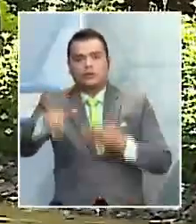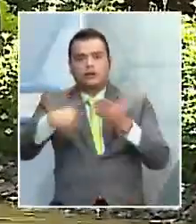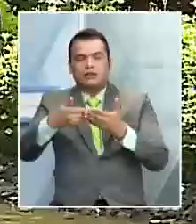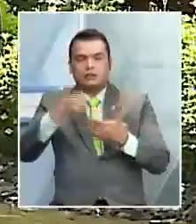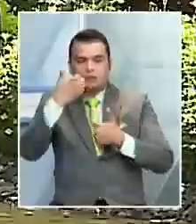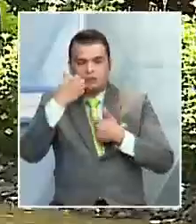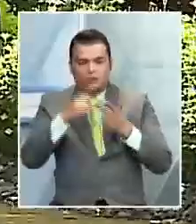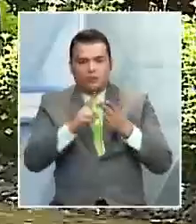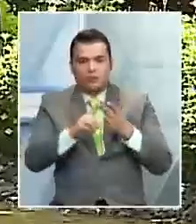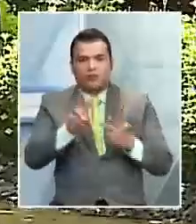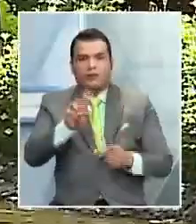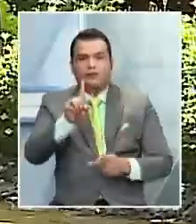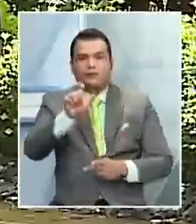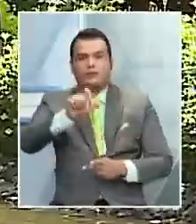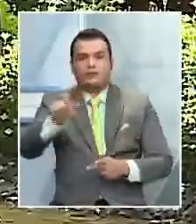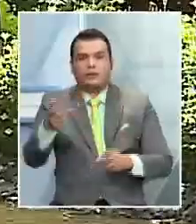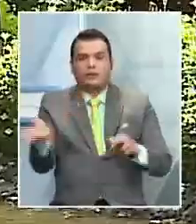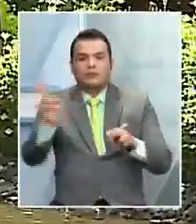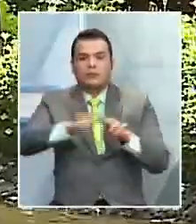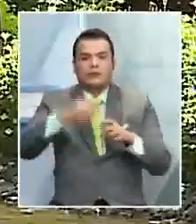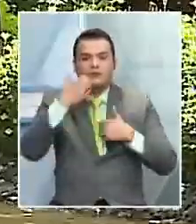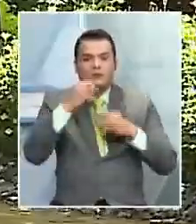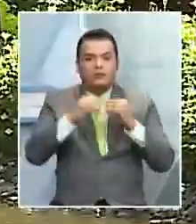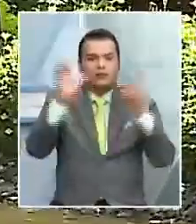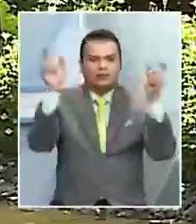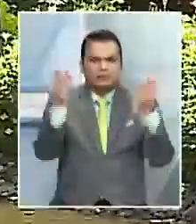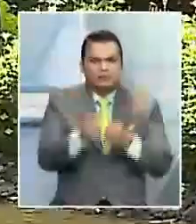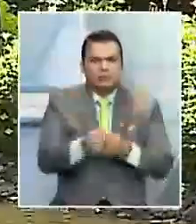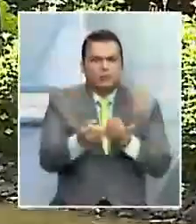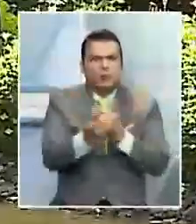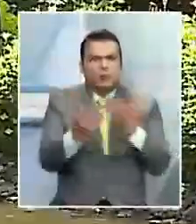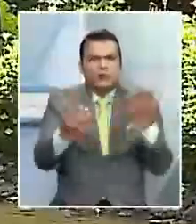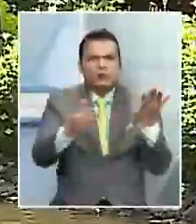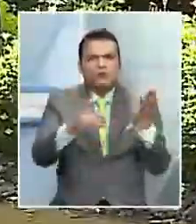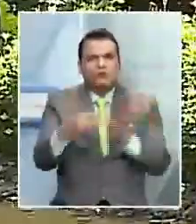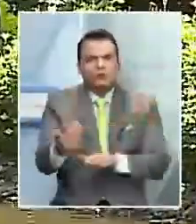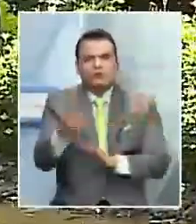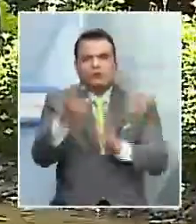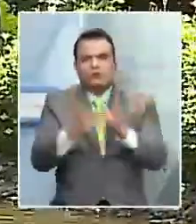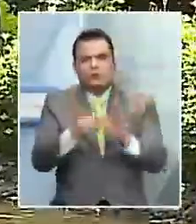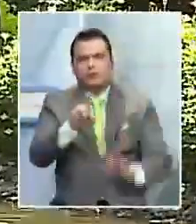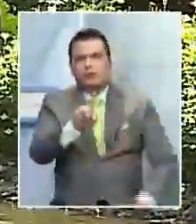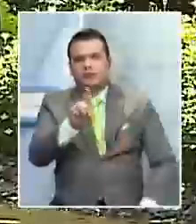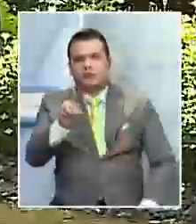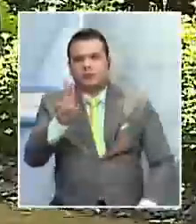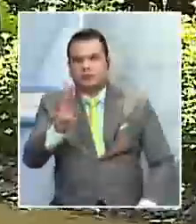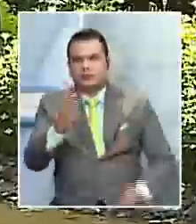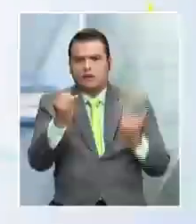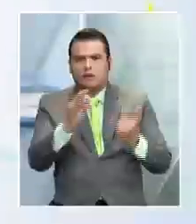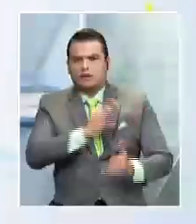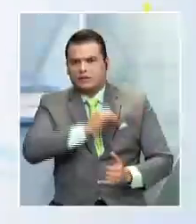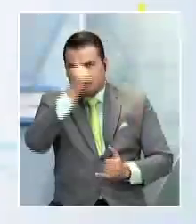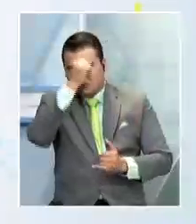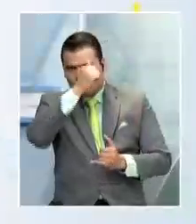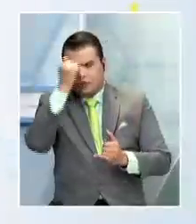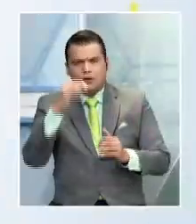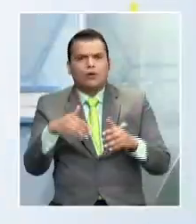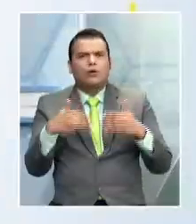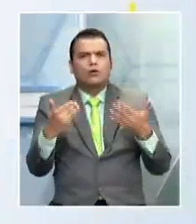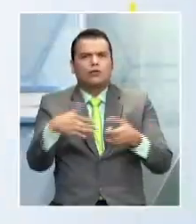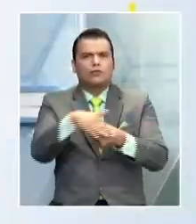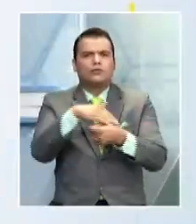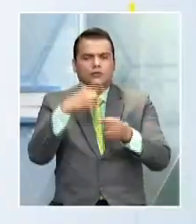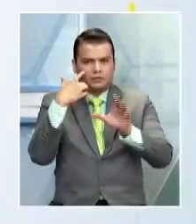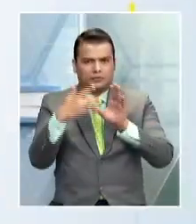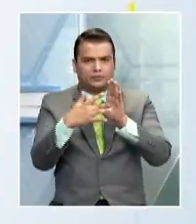nuevos fallecimientos para un total de 3.113. En medio de este panorama, así quedaron las medidas para este fin de semana. El toque de queda y la